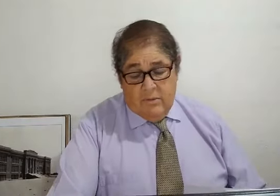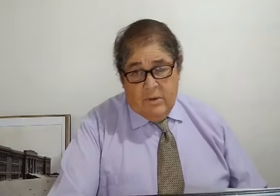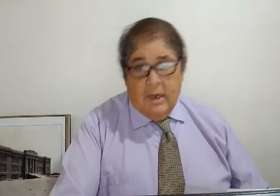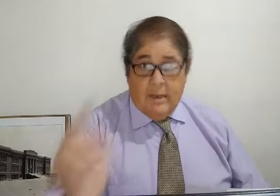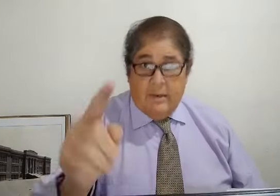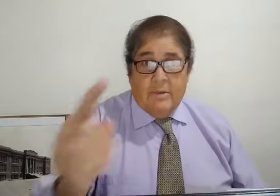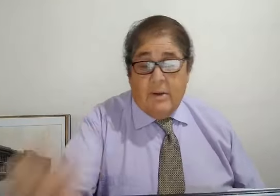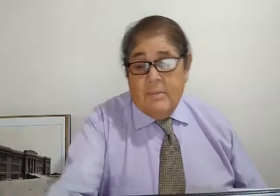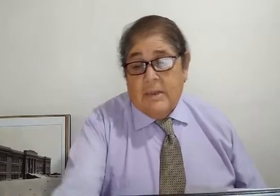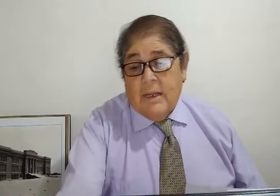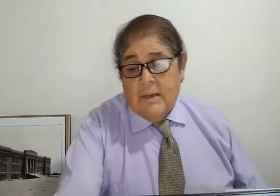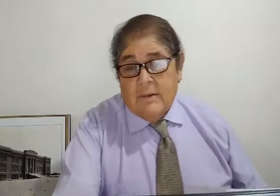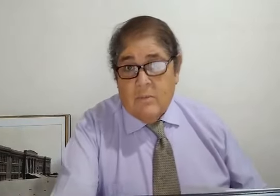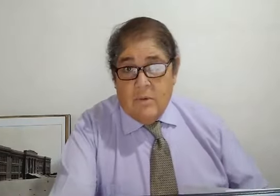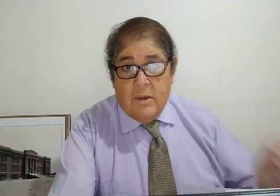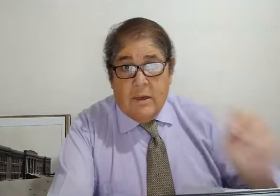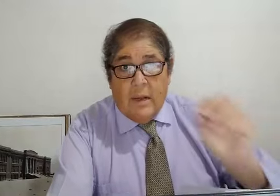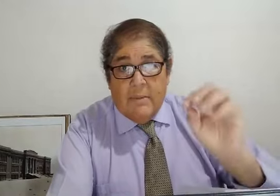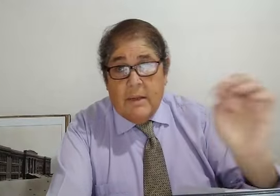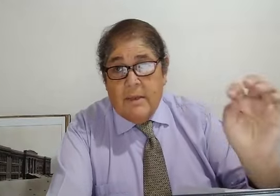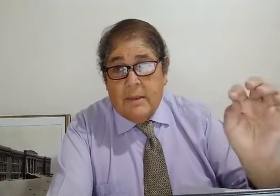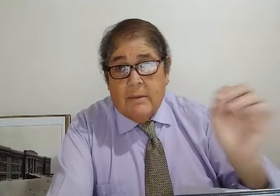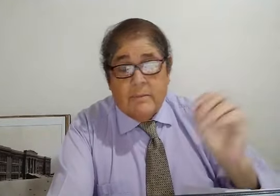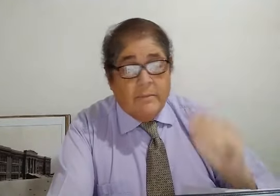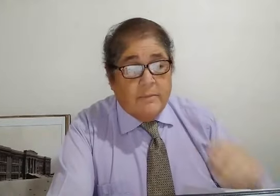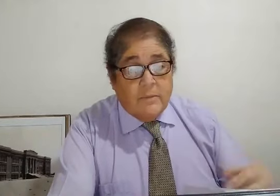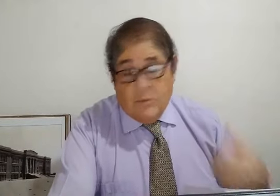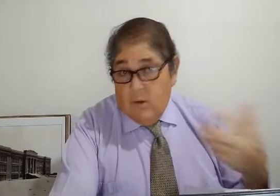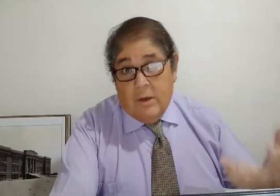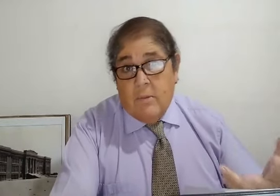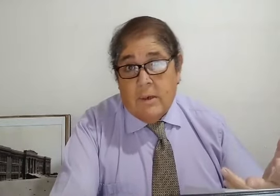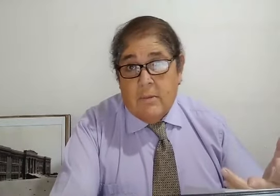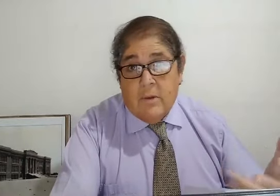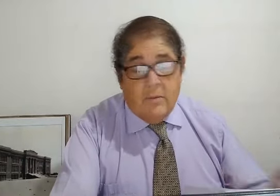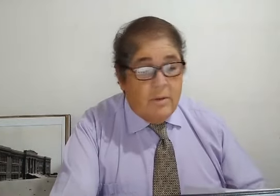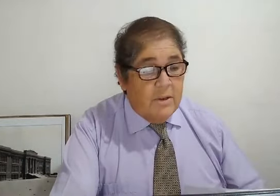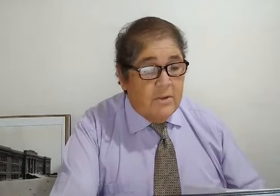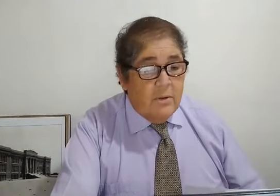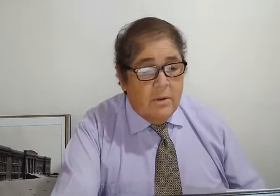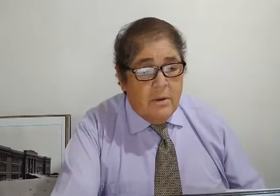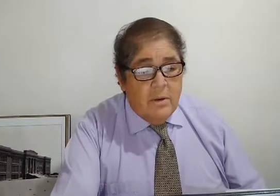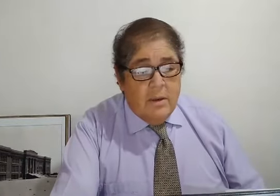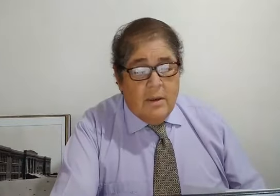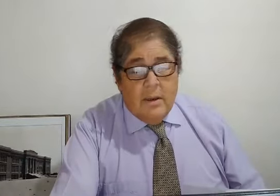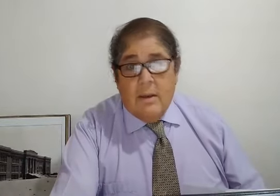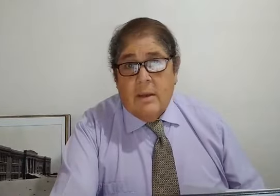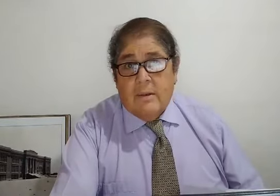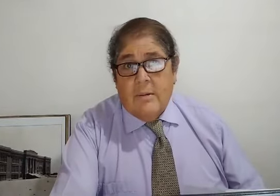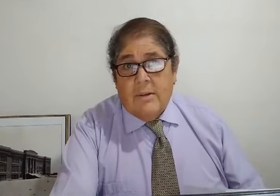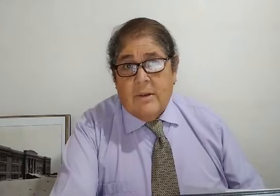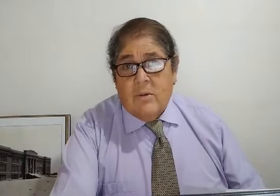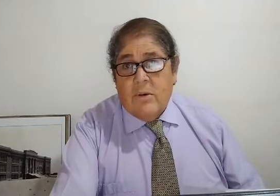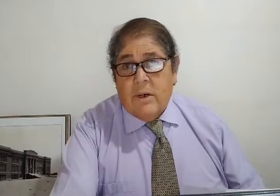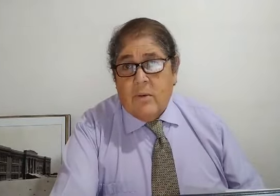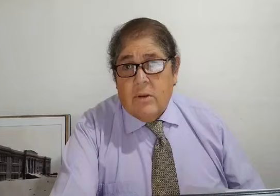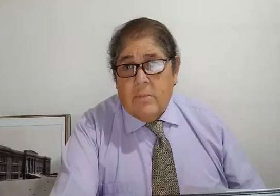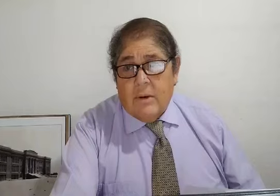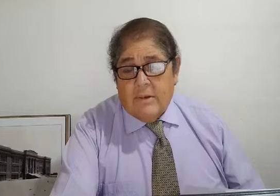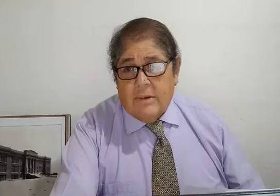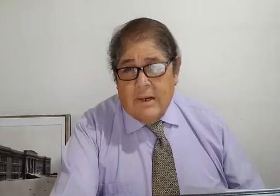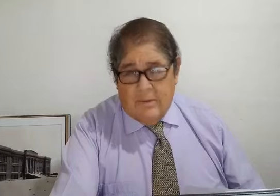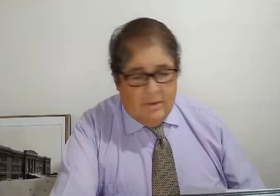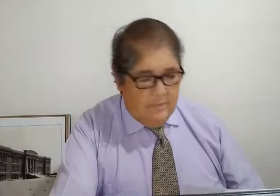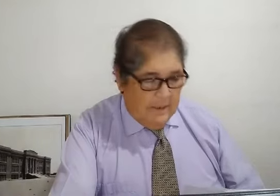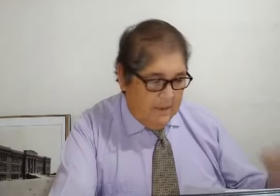Cruz, le alcanzamos a comentar así muy rápidamente, no le compartimos la información, estaba haciendo un recorrido por